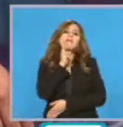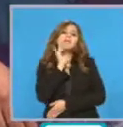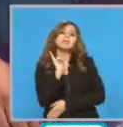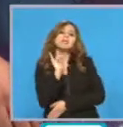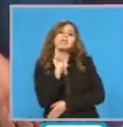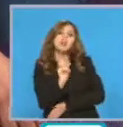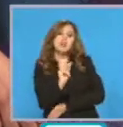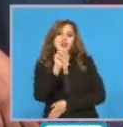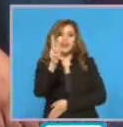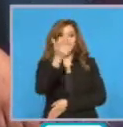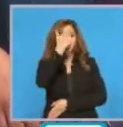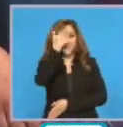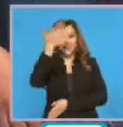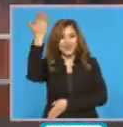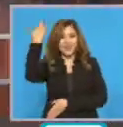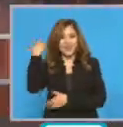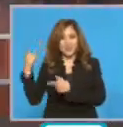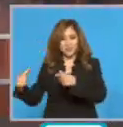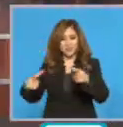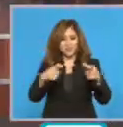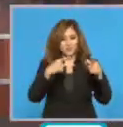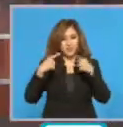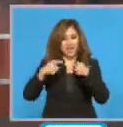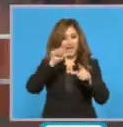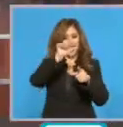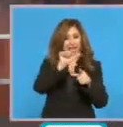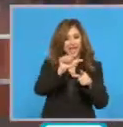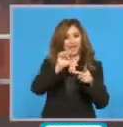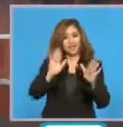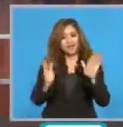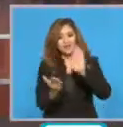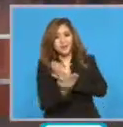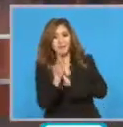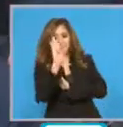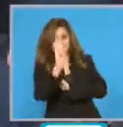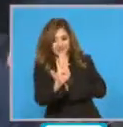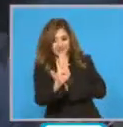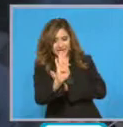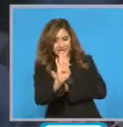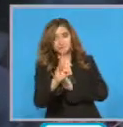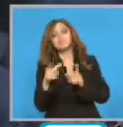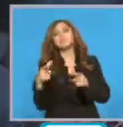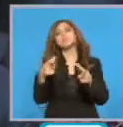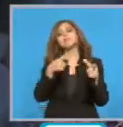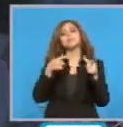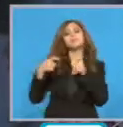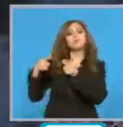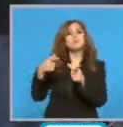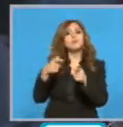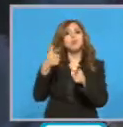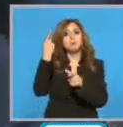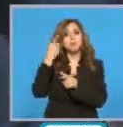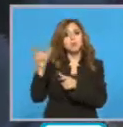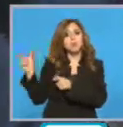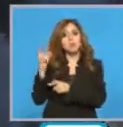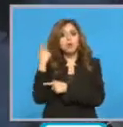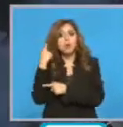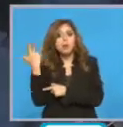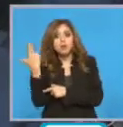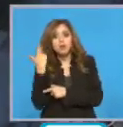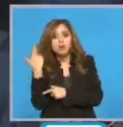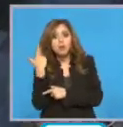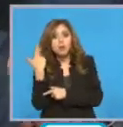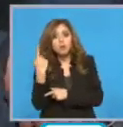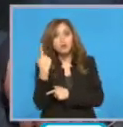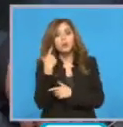entonces eran los acetatos. Sí, claro. Entonces fue el complemento, fue la parte B y tomó un boom. O sea,